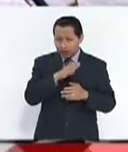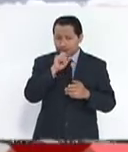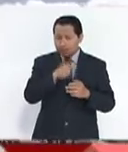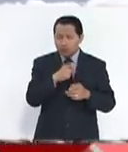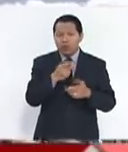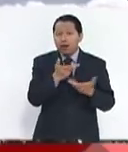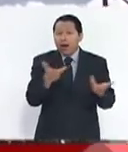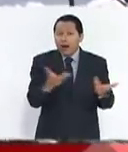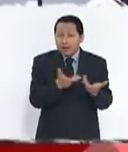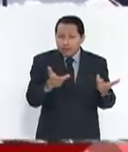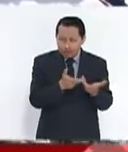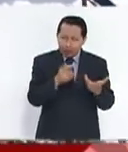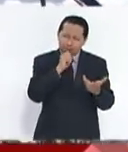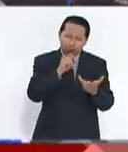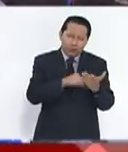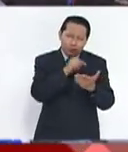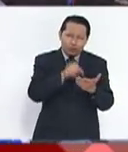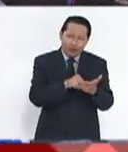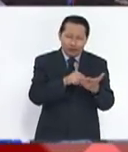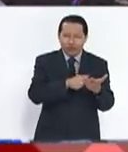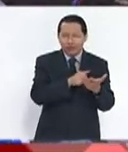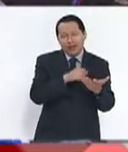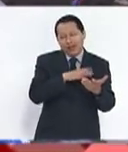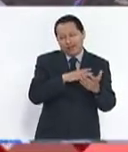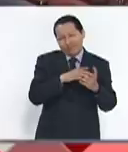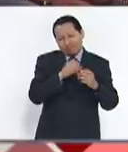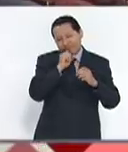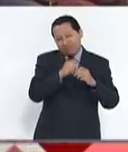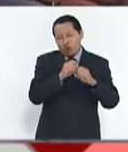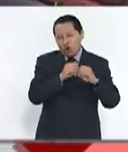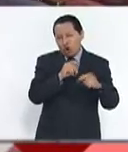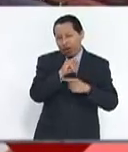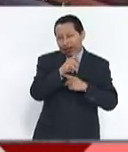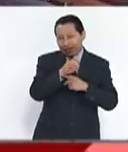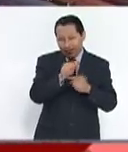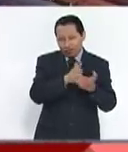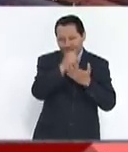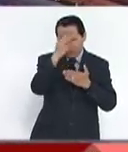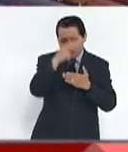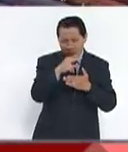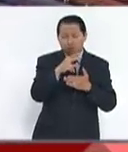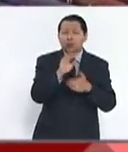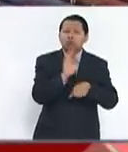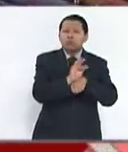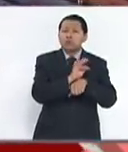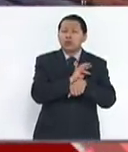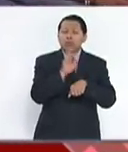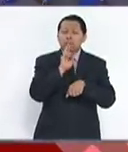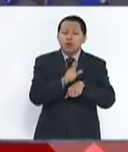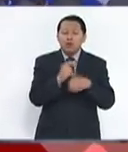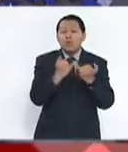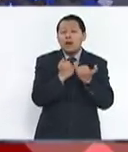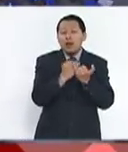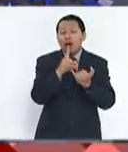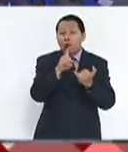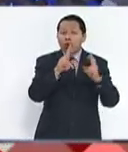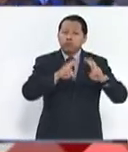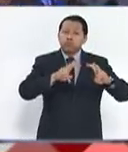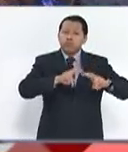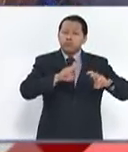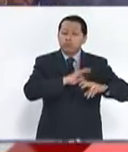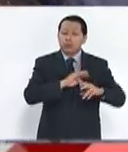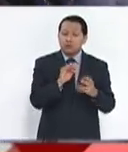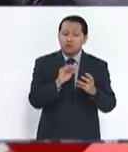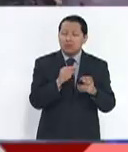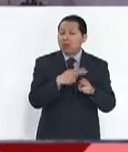se desarrolla en la zona oriente del Valle de México permite construir el nuevo aeropuerto y garantiza la captación de agua con un volumen de regulación